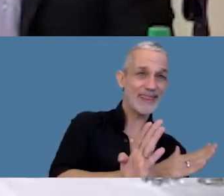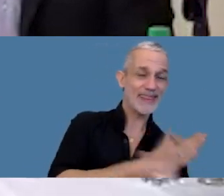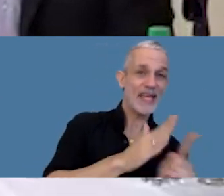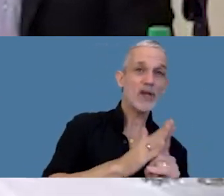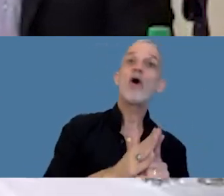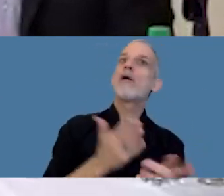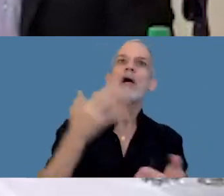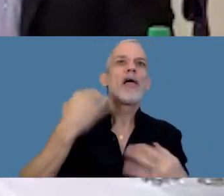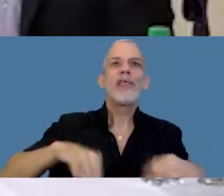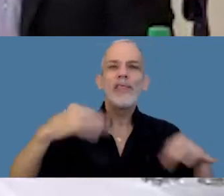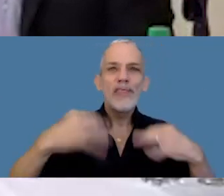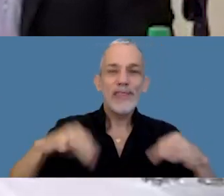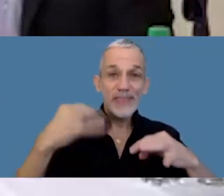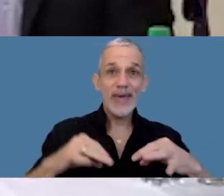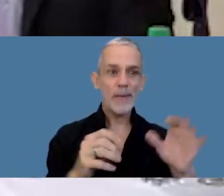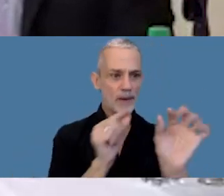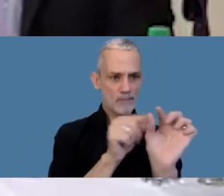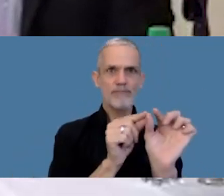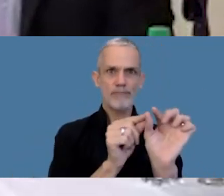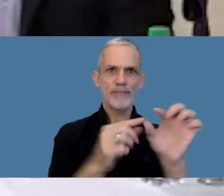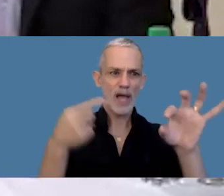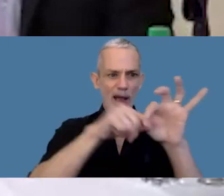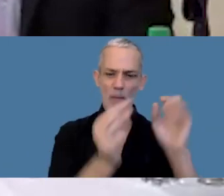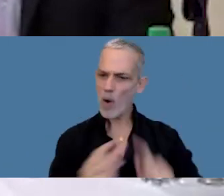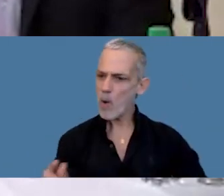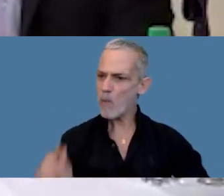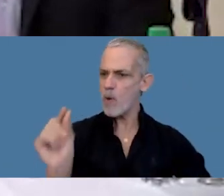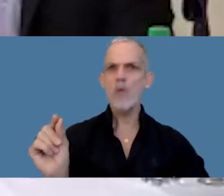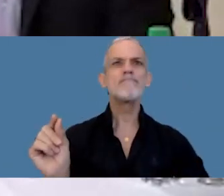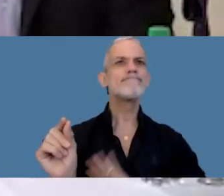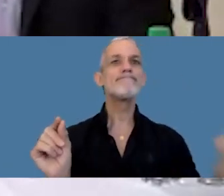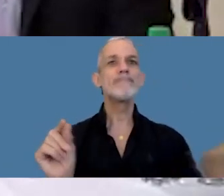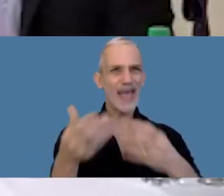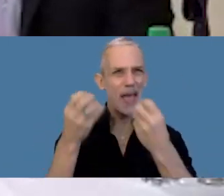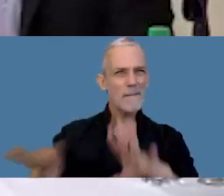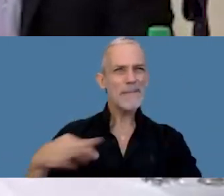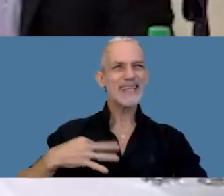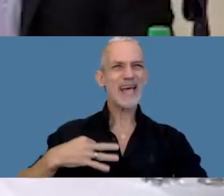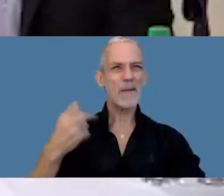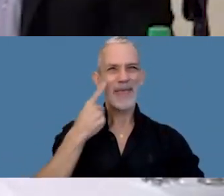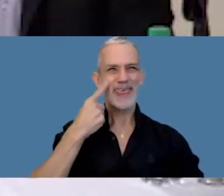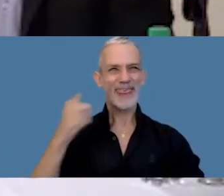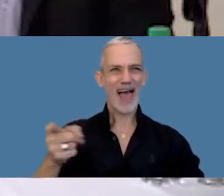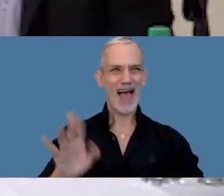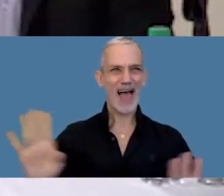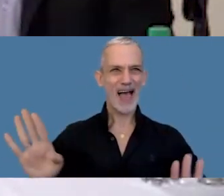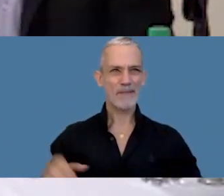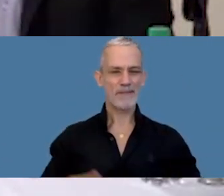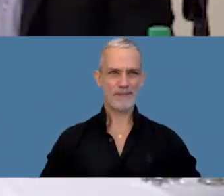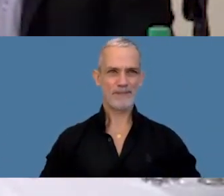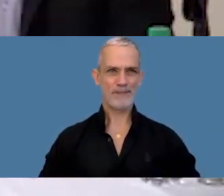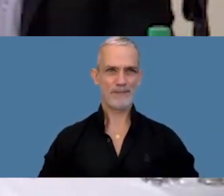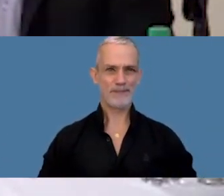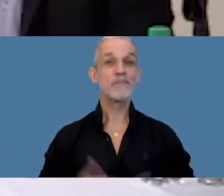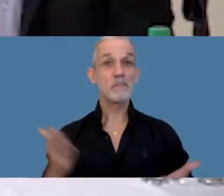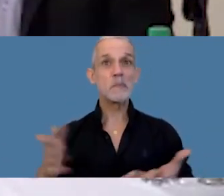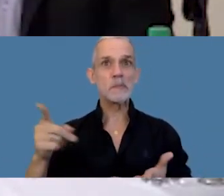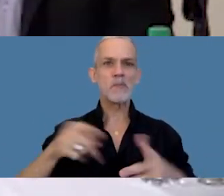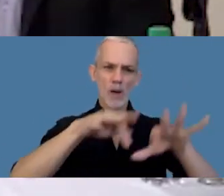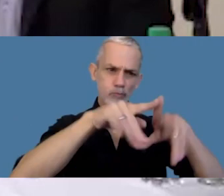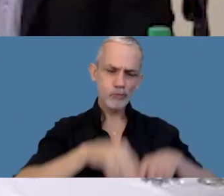exigía la anidación para determinar el comienzo de la existencia de la vida humana. Esta